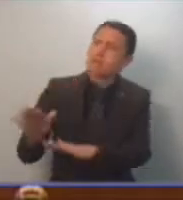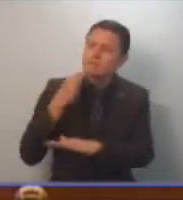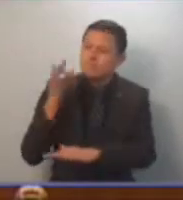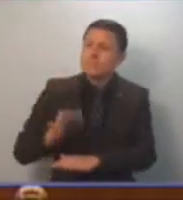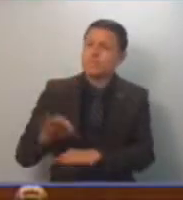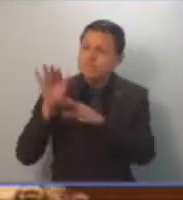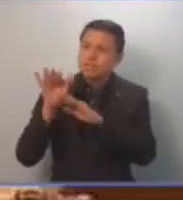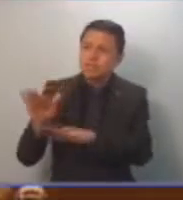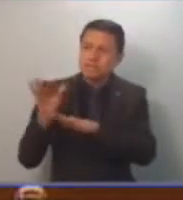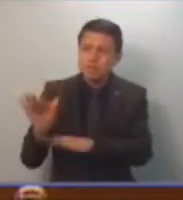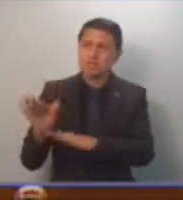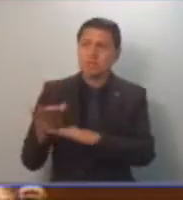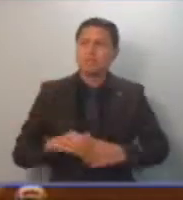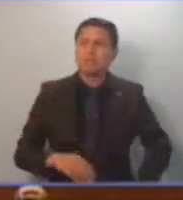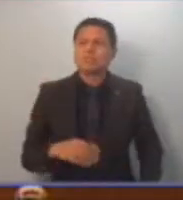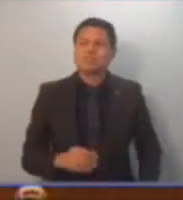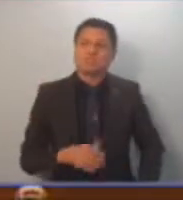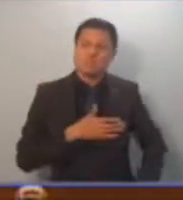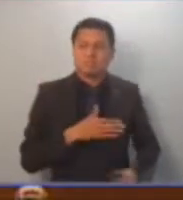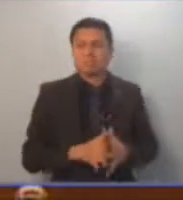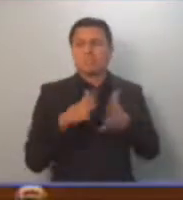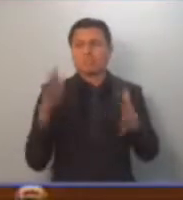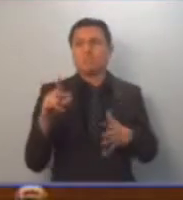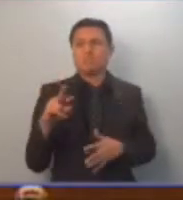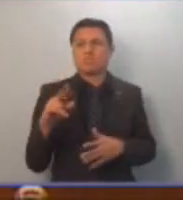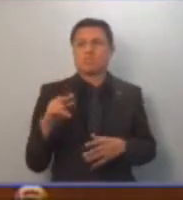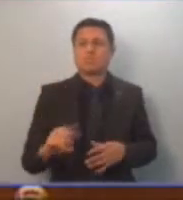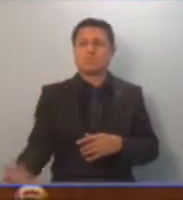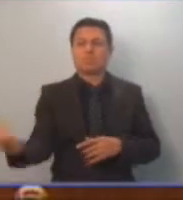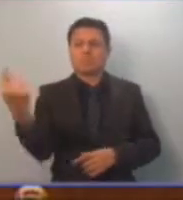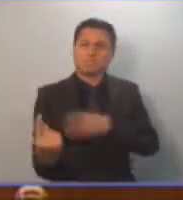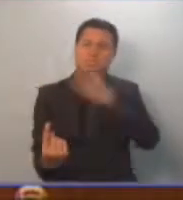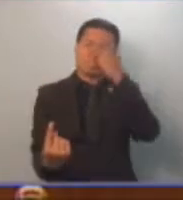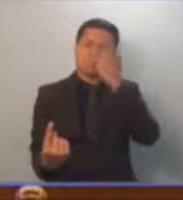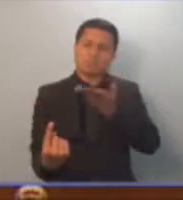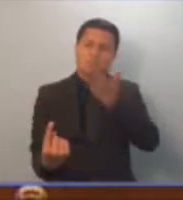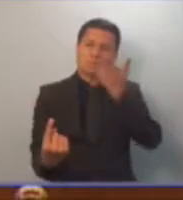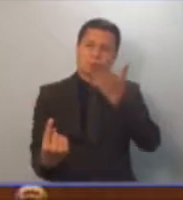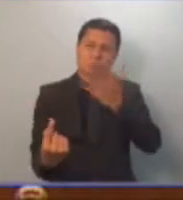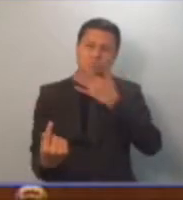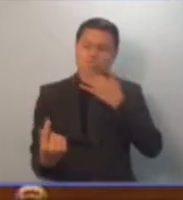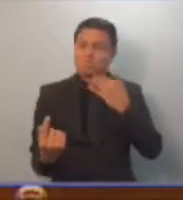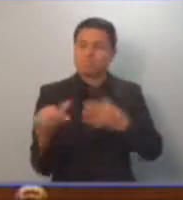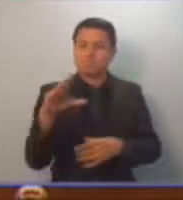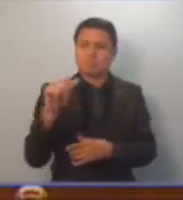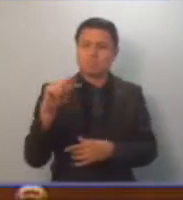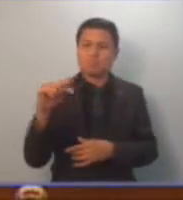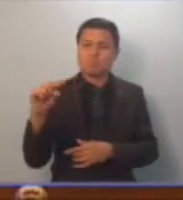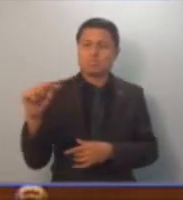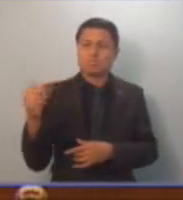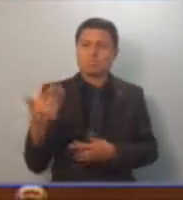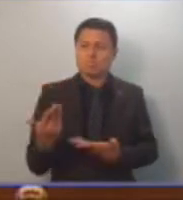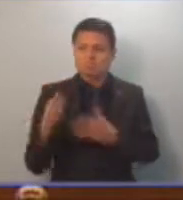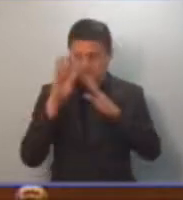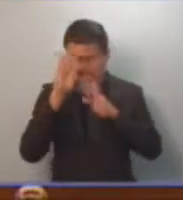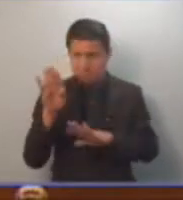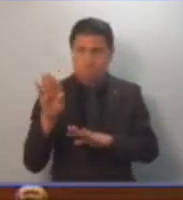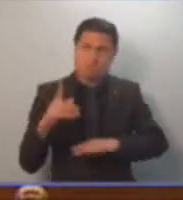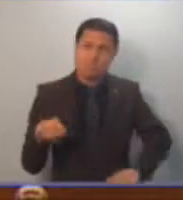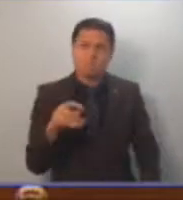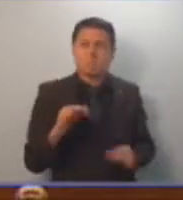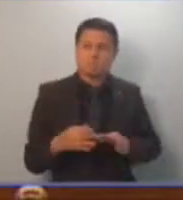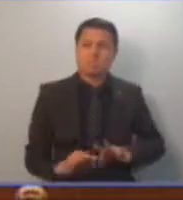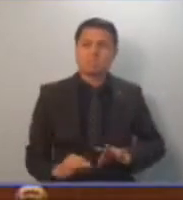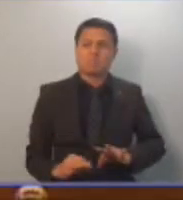y, bueno, a mi gran amigo, el reverendísimo Nuncio Calenga, deseándole una